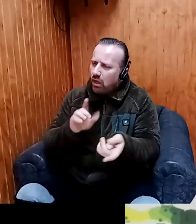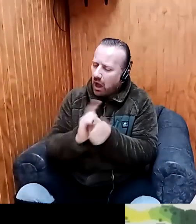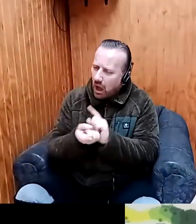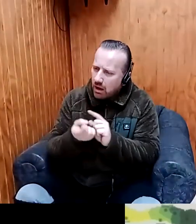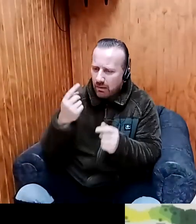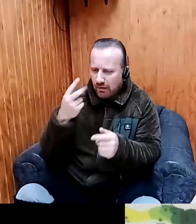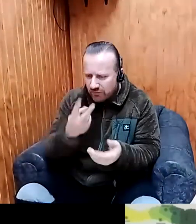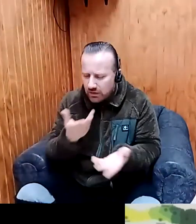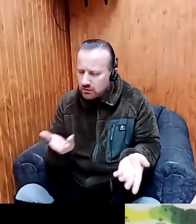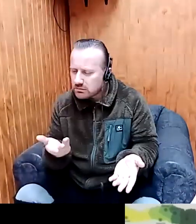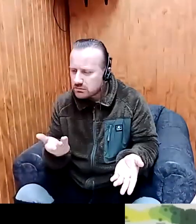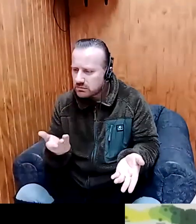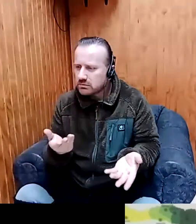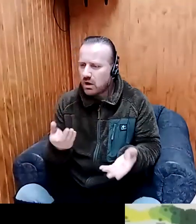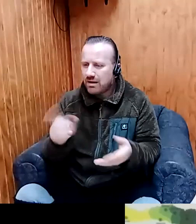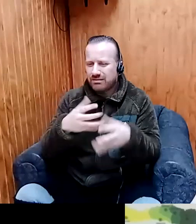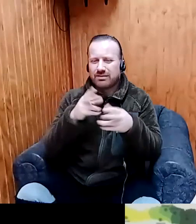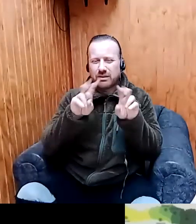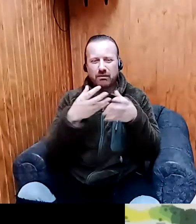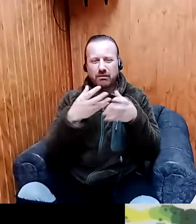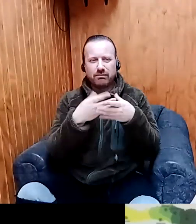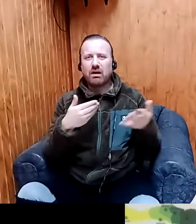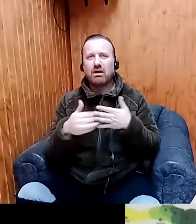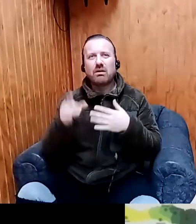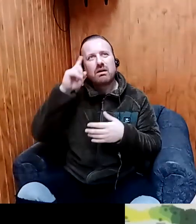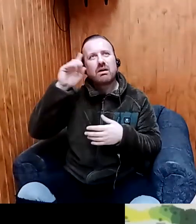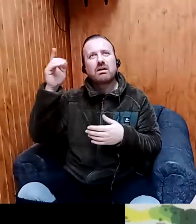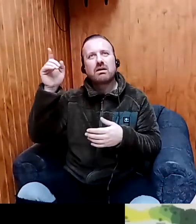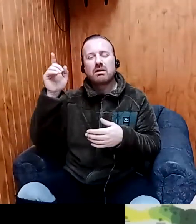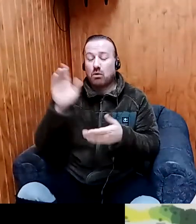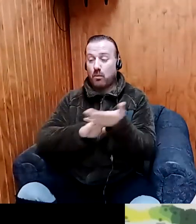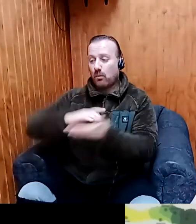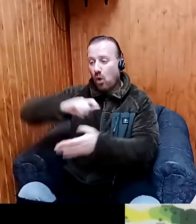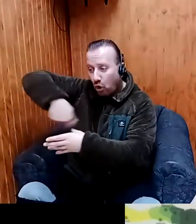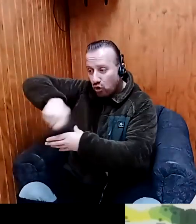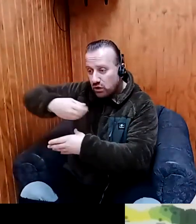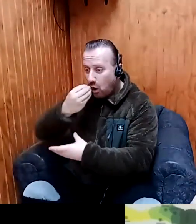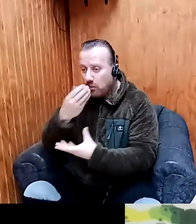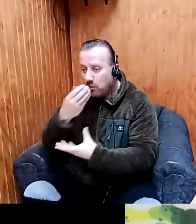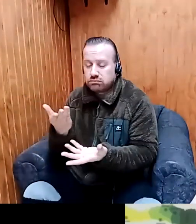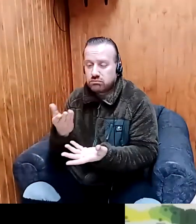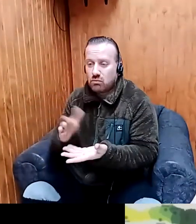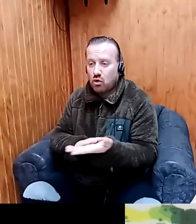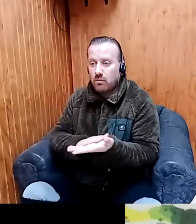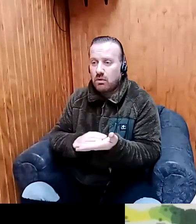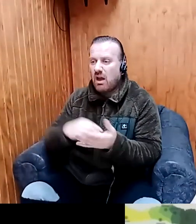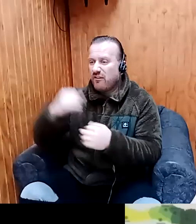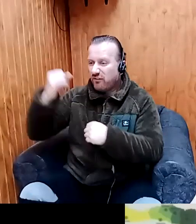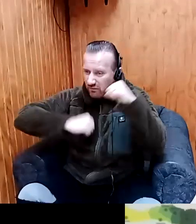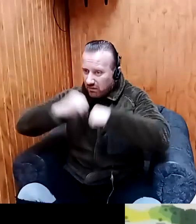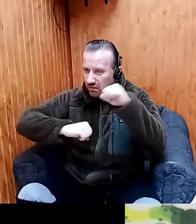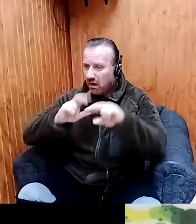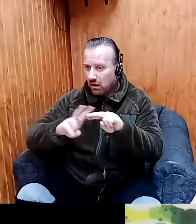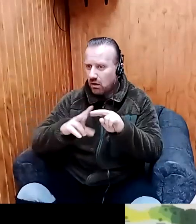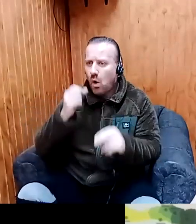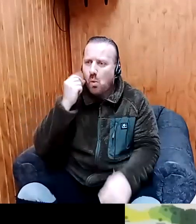cambios químicos en nuestra vida. Pues se producen, pues, por ejemplo, en la cocina, o se producen, por ejemplo, pues en la industria, ¿no? ¿En qué